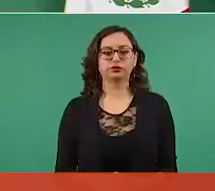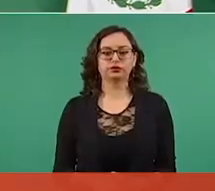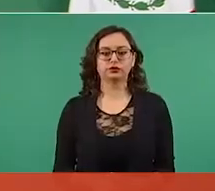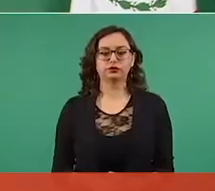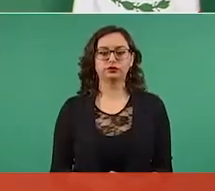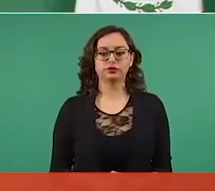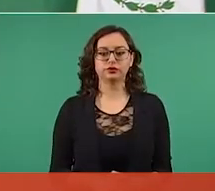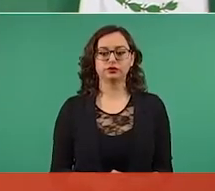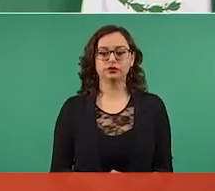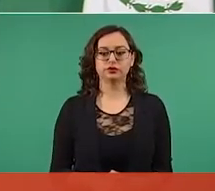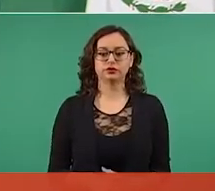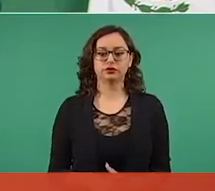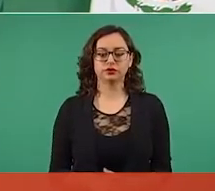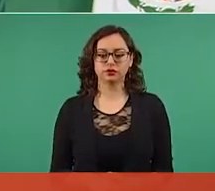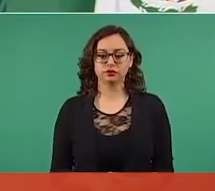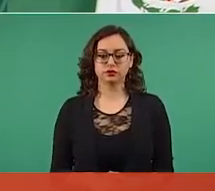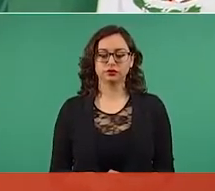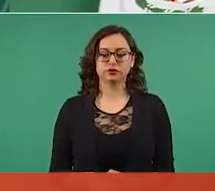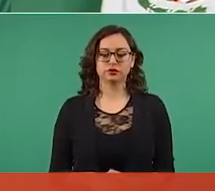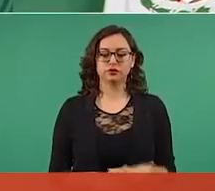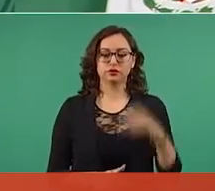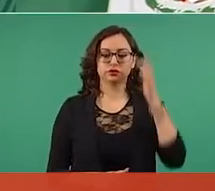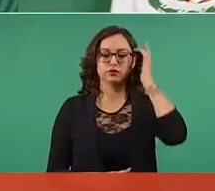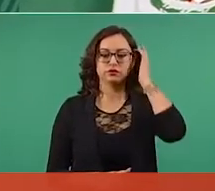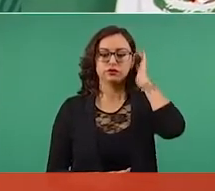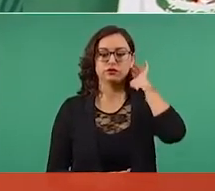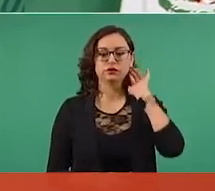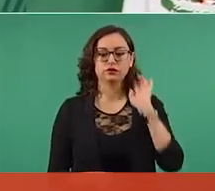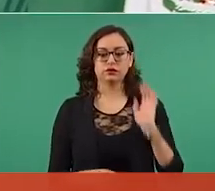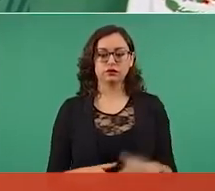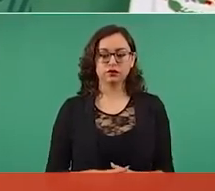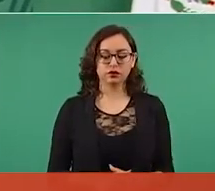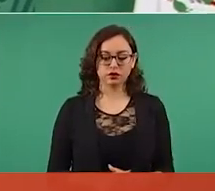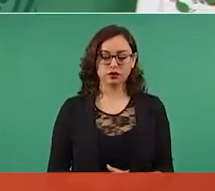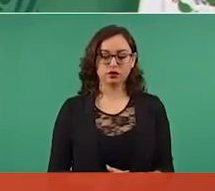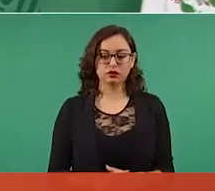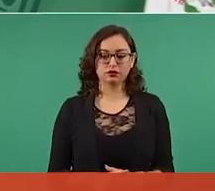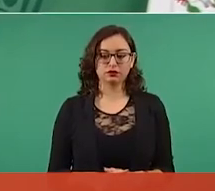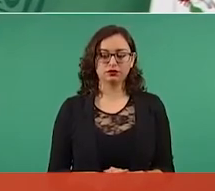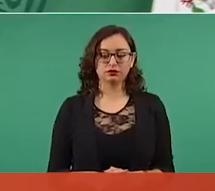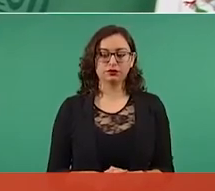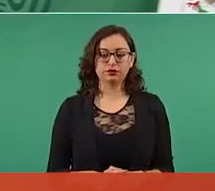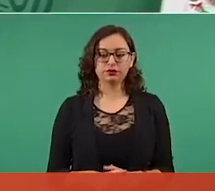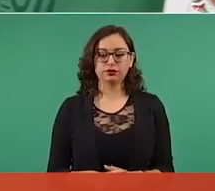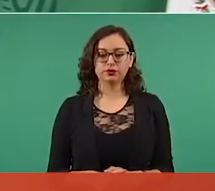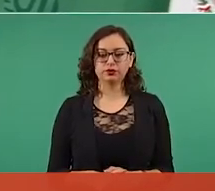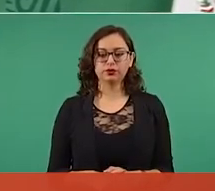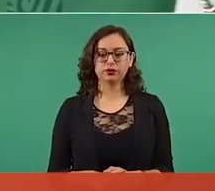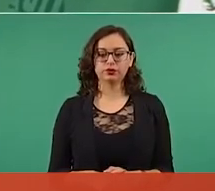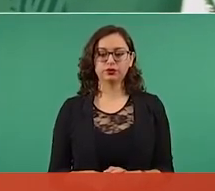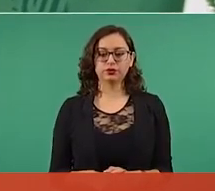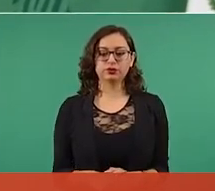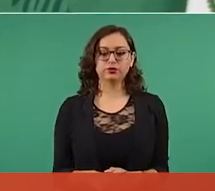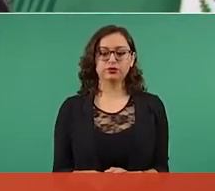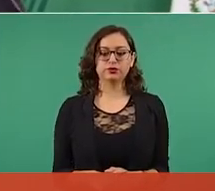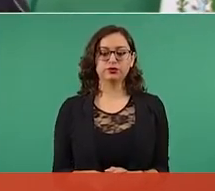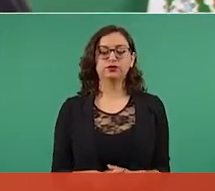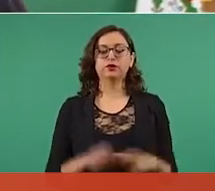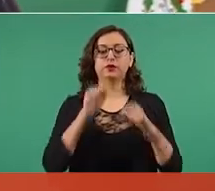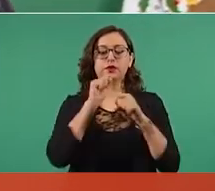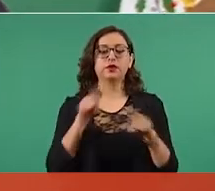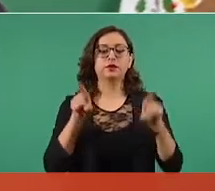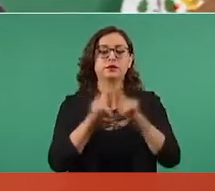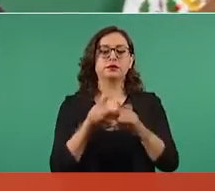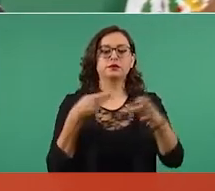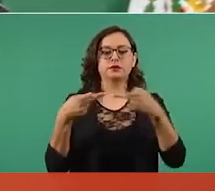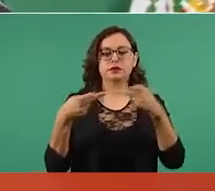Hablamos también de seguir ayudando en todo lo relacionado con el funcionamiento